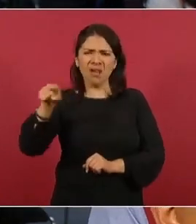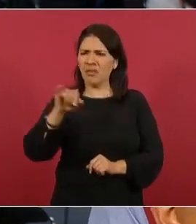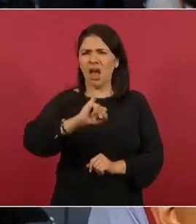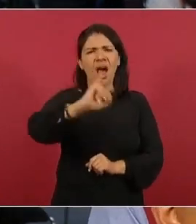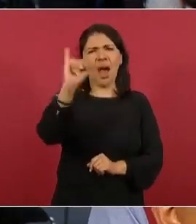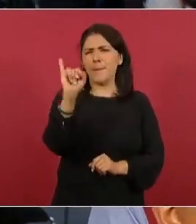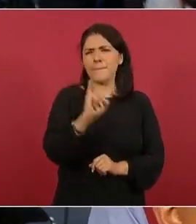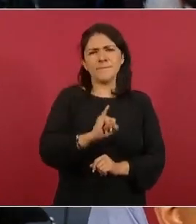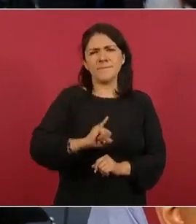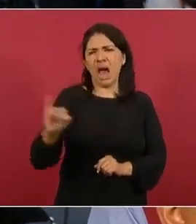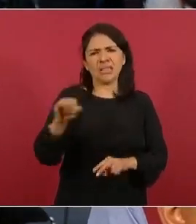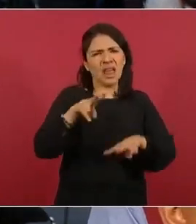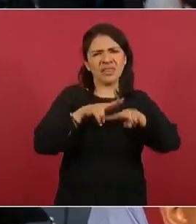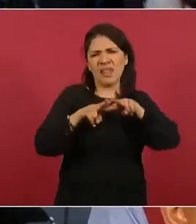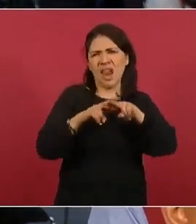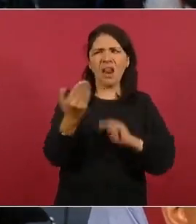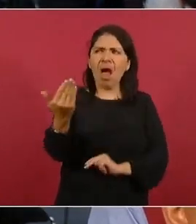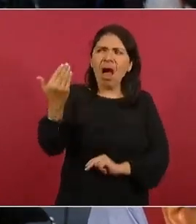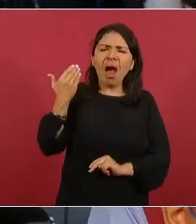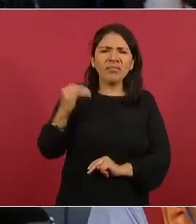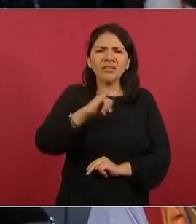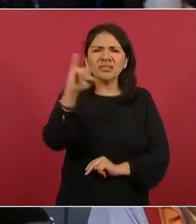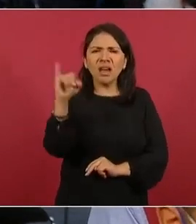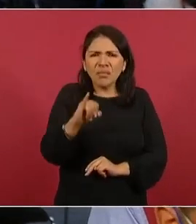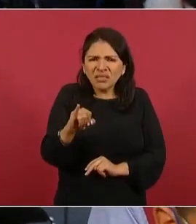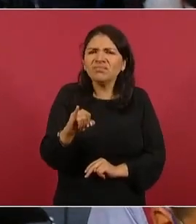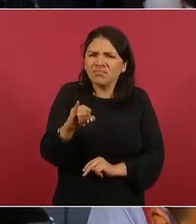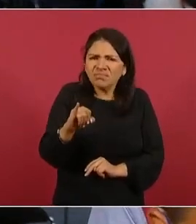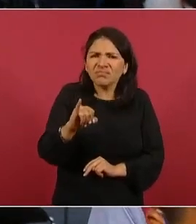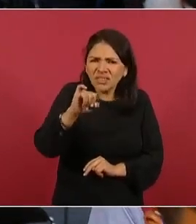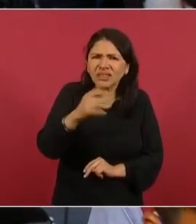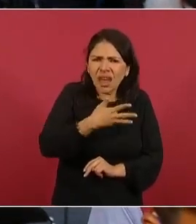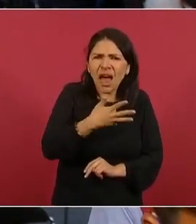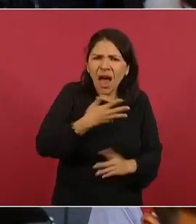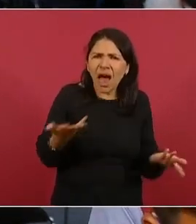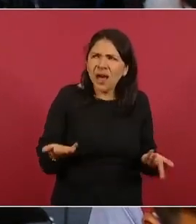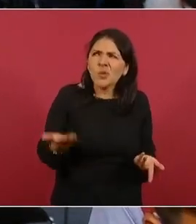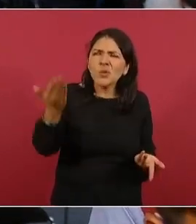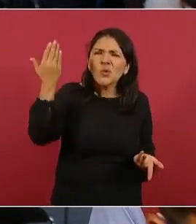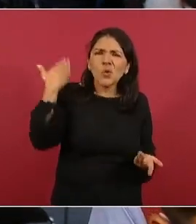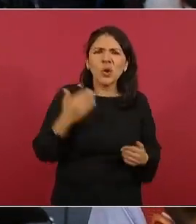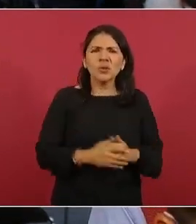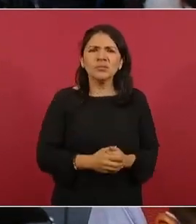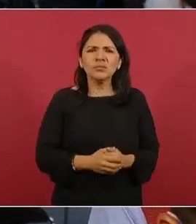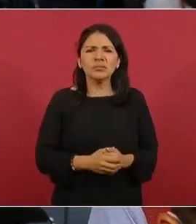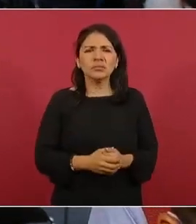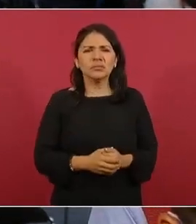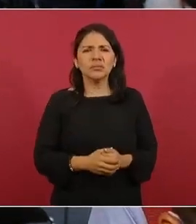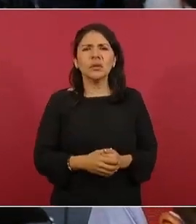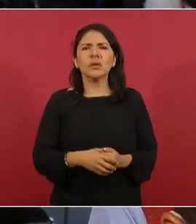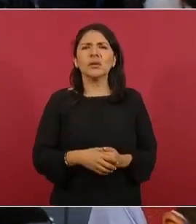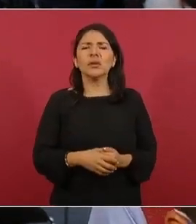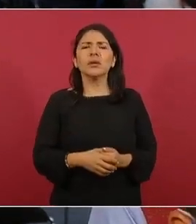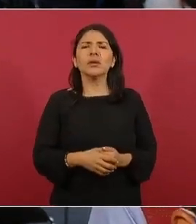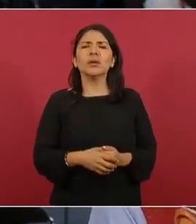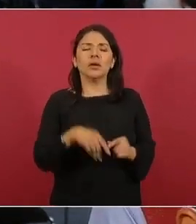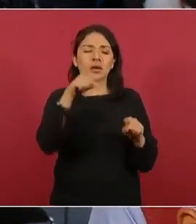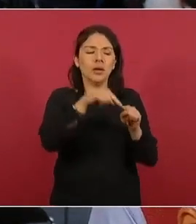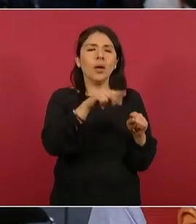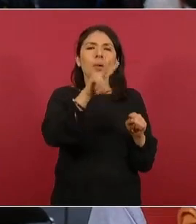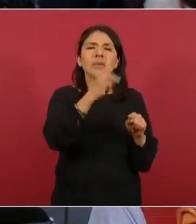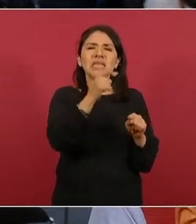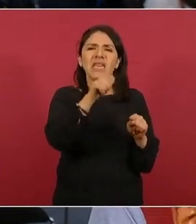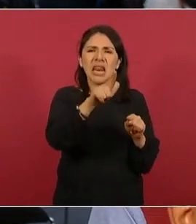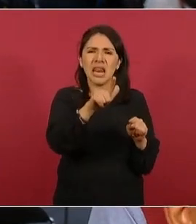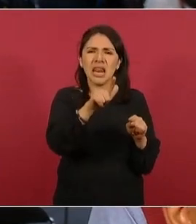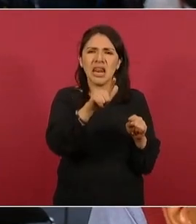hubo tren, y sí hubo un tren, sí, de Vigil Chico a Chan Santa